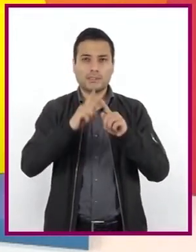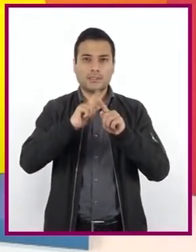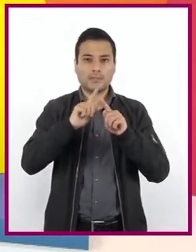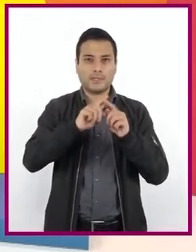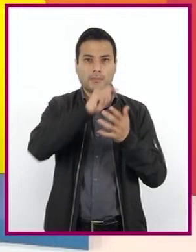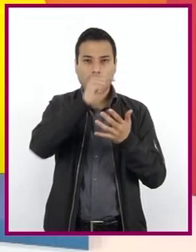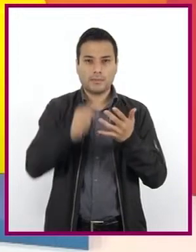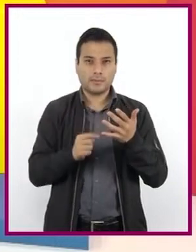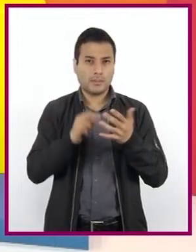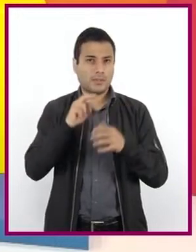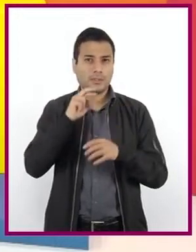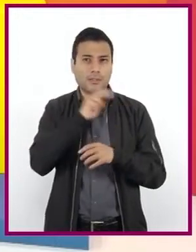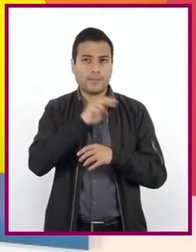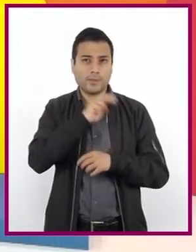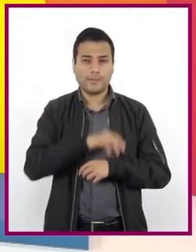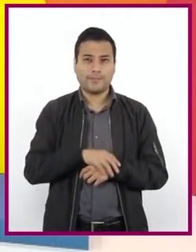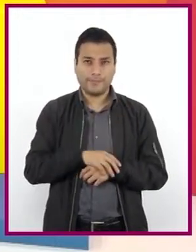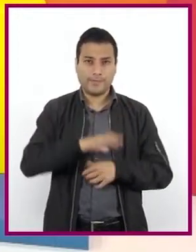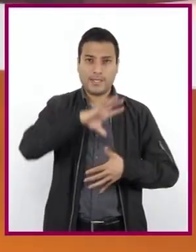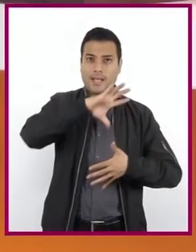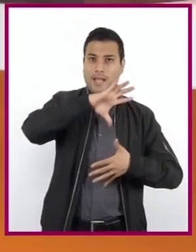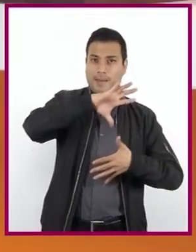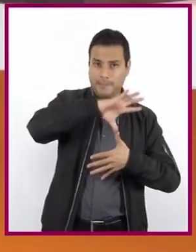entre América y la metrópoli.